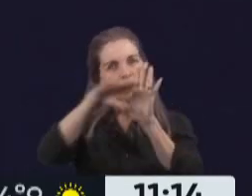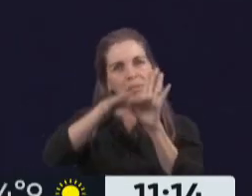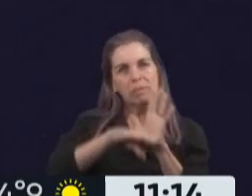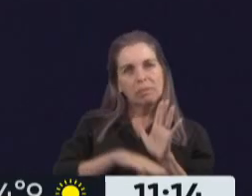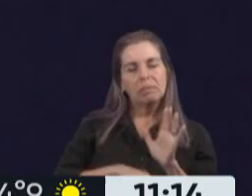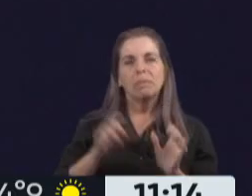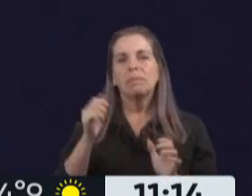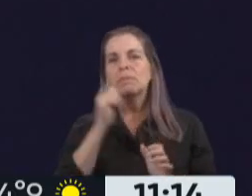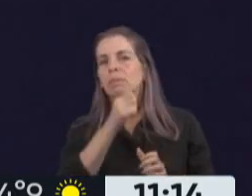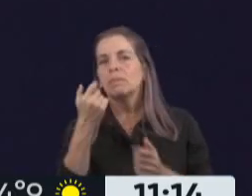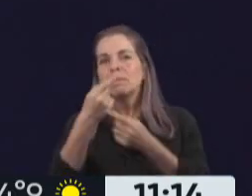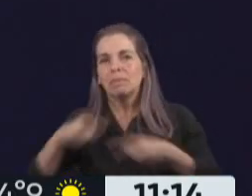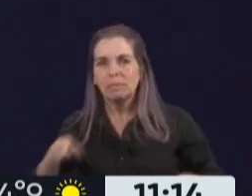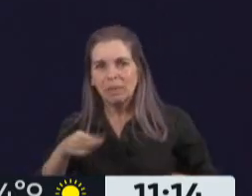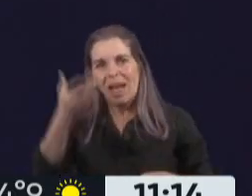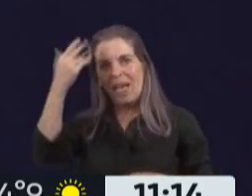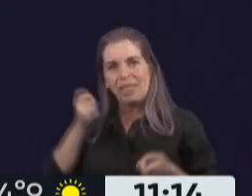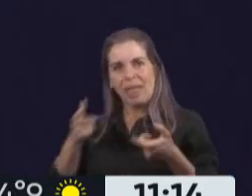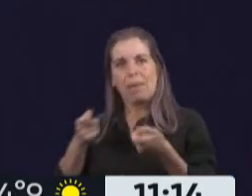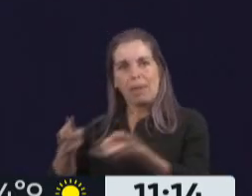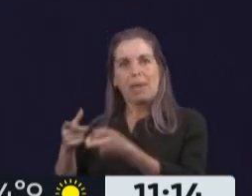con cobertura al 100%,